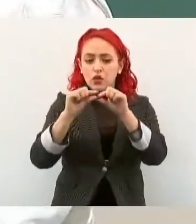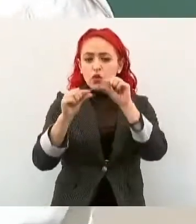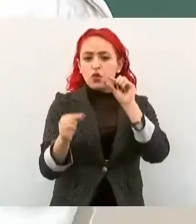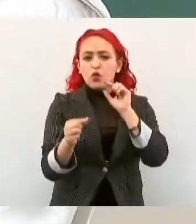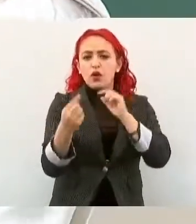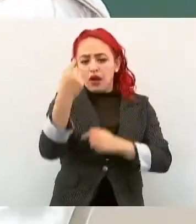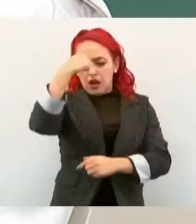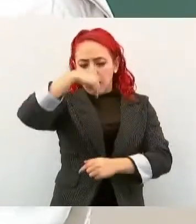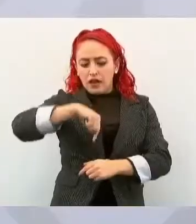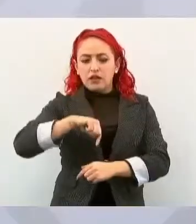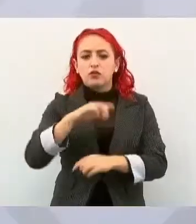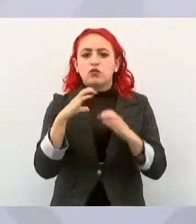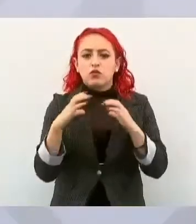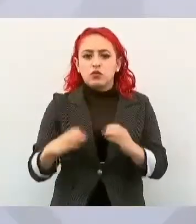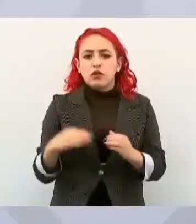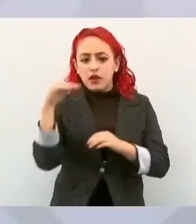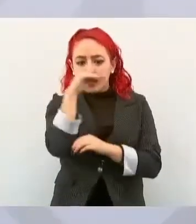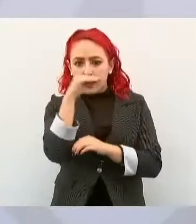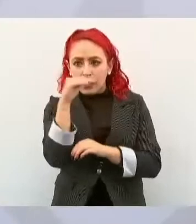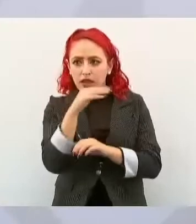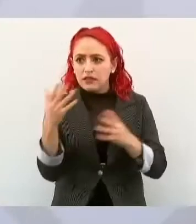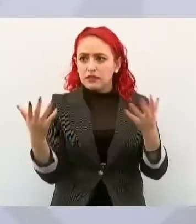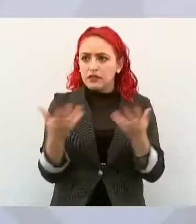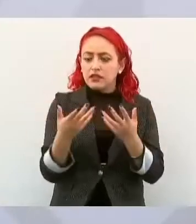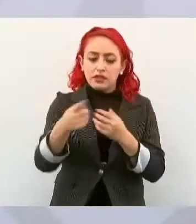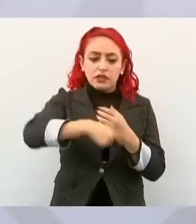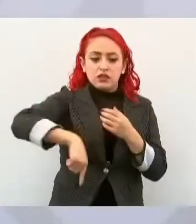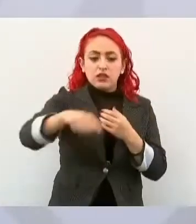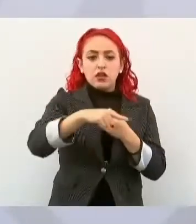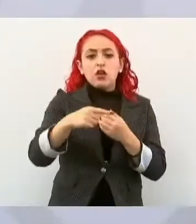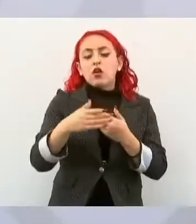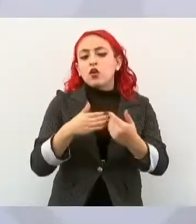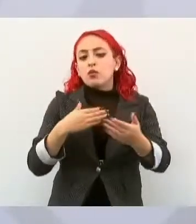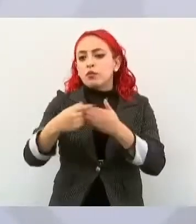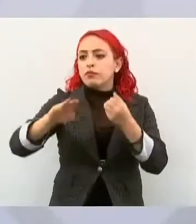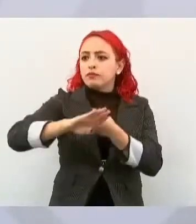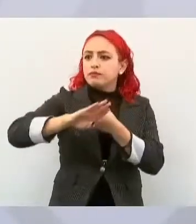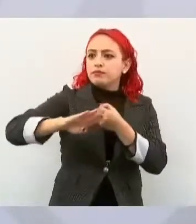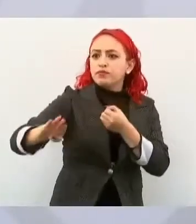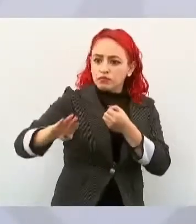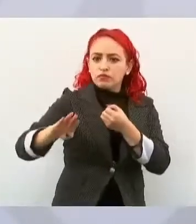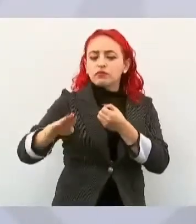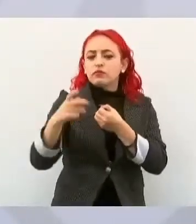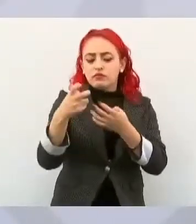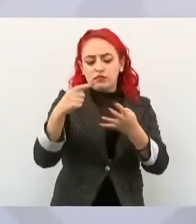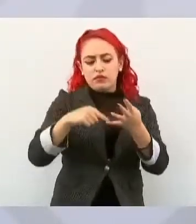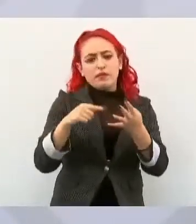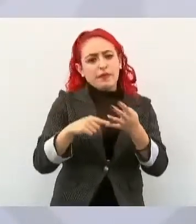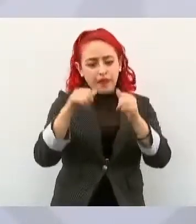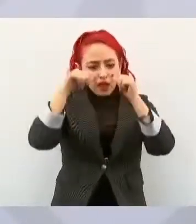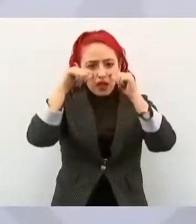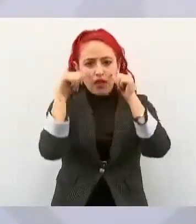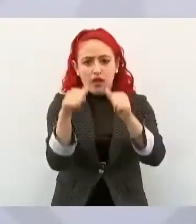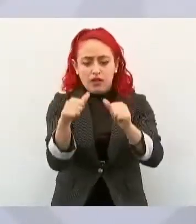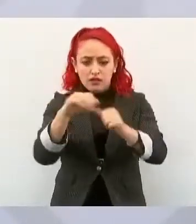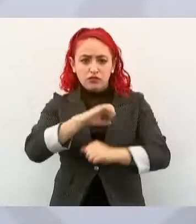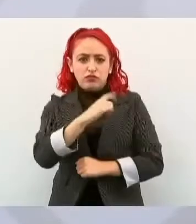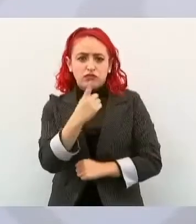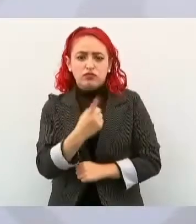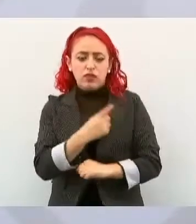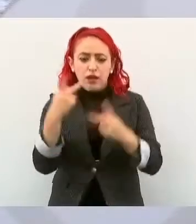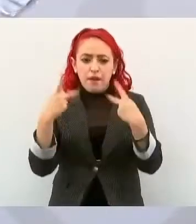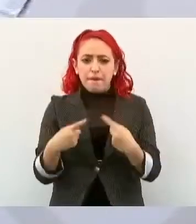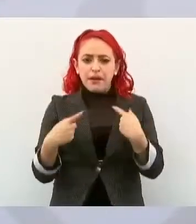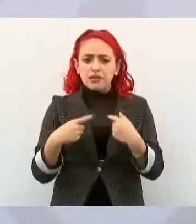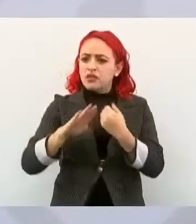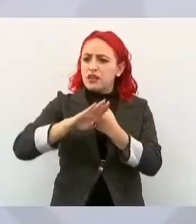manera gratuita. Y lo más importante, un modelo preventivo, realmente preventivo, que se enfoque en el cuidado de la salud de las